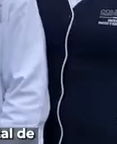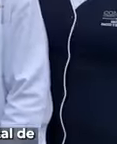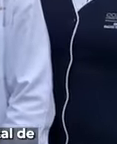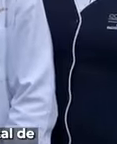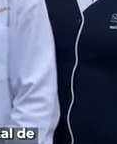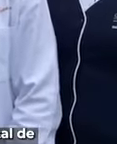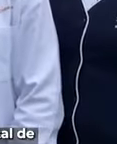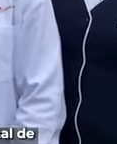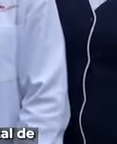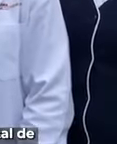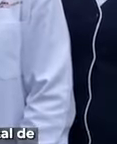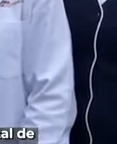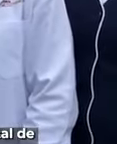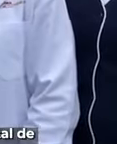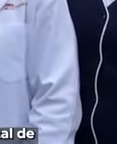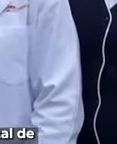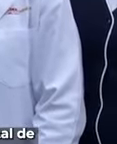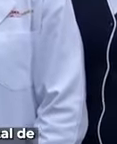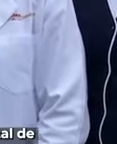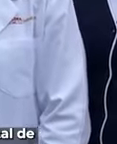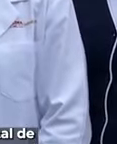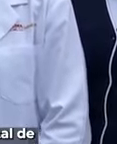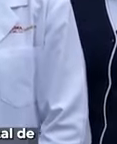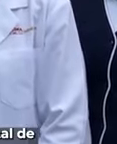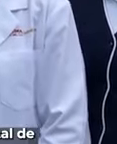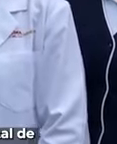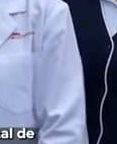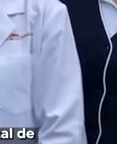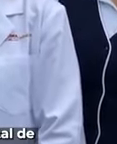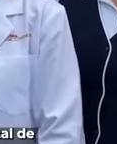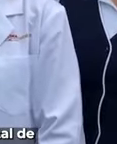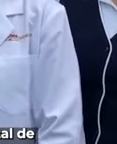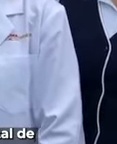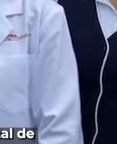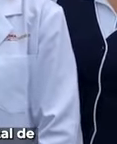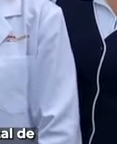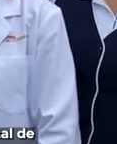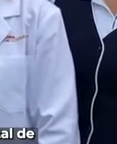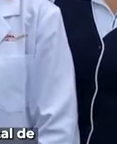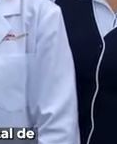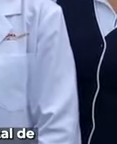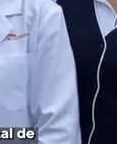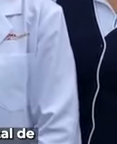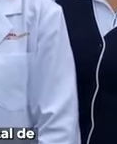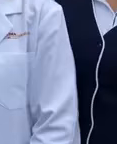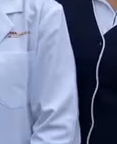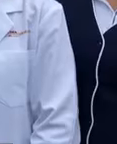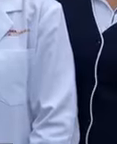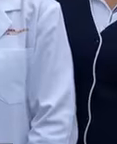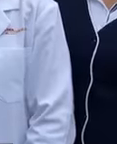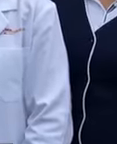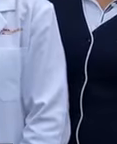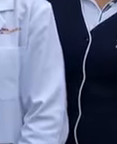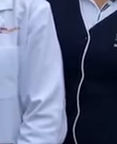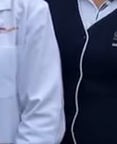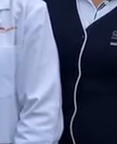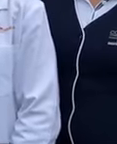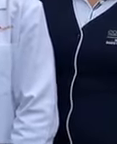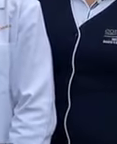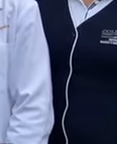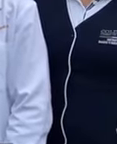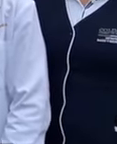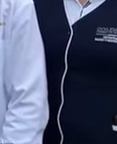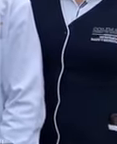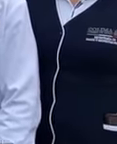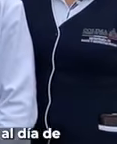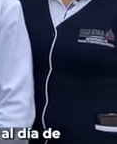hola estamos muy contentos aquí en el centro en la clínica estatal como diálisis de nuestro estado muy feliz de verdad porque a